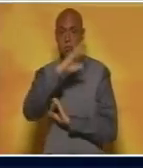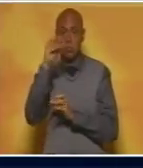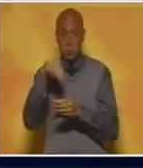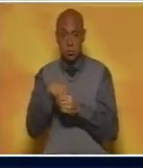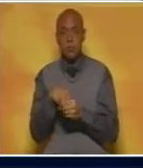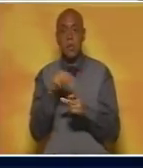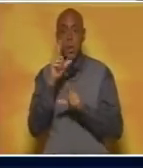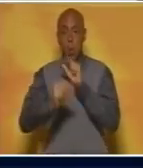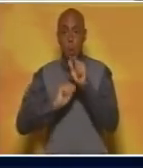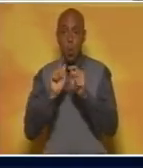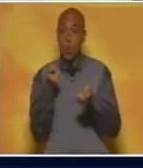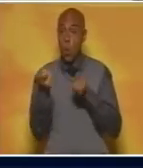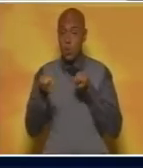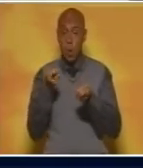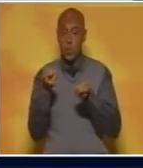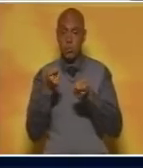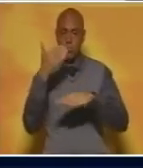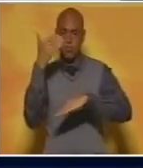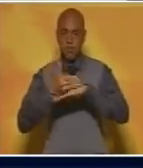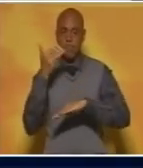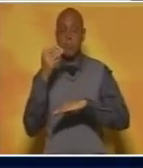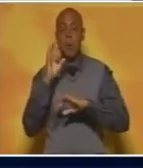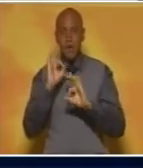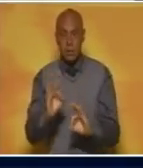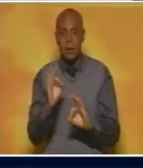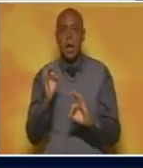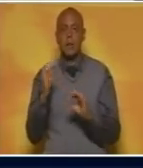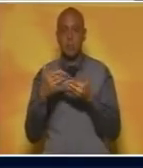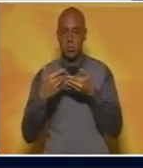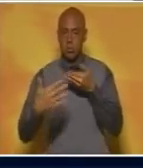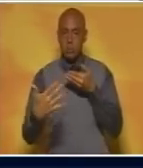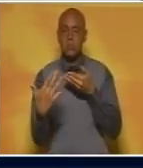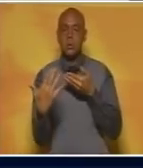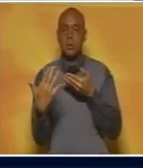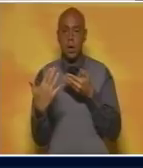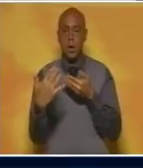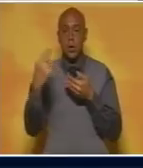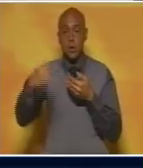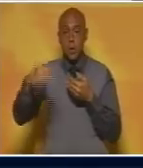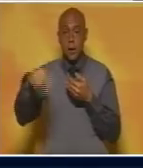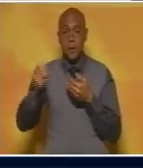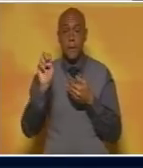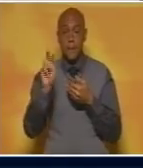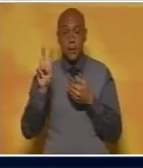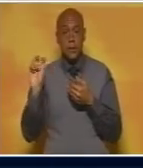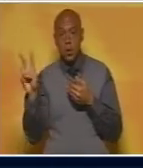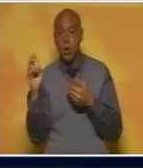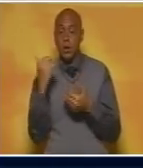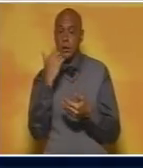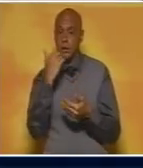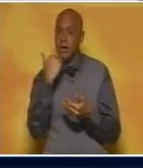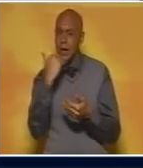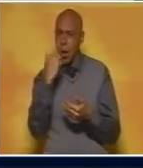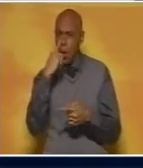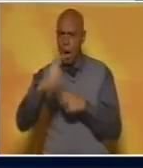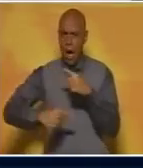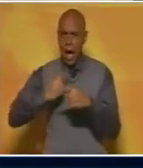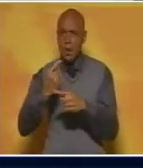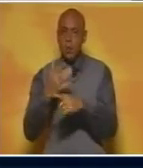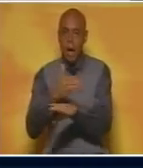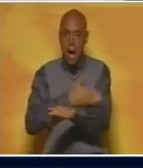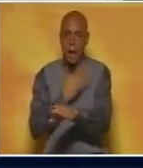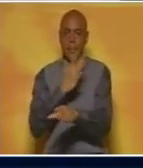usuarios pueden decir en la red social, empezará a implementarse a partir del próximo 22 de noviembre, un año antes de que se celebren